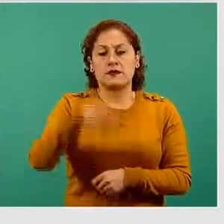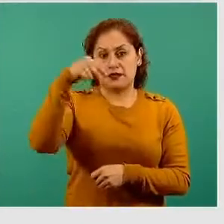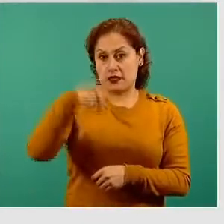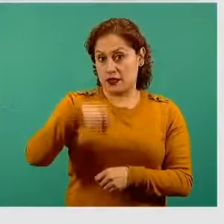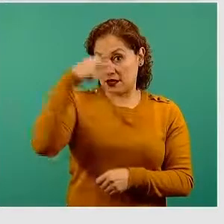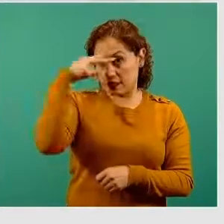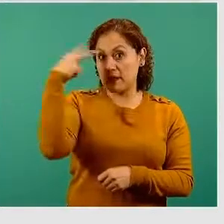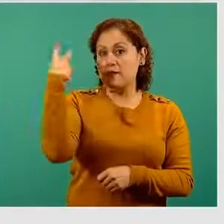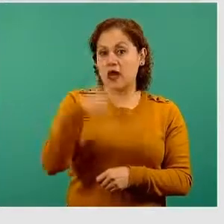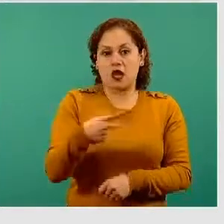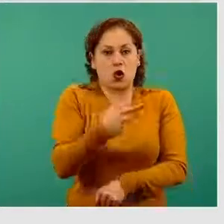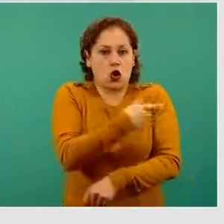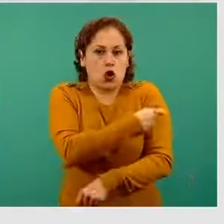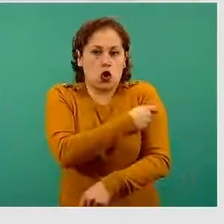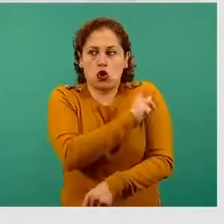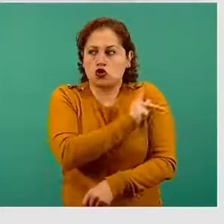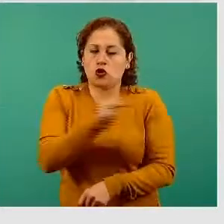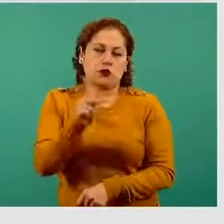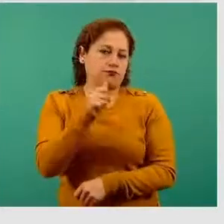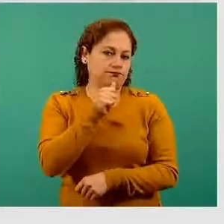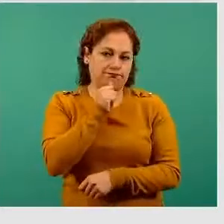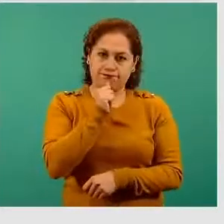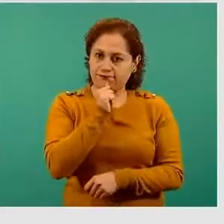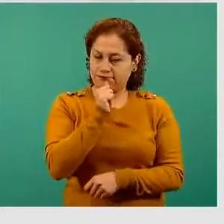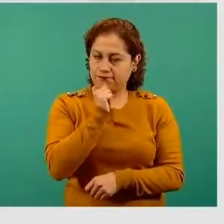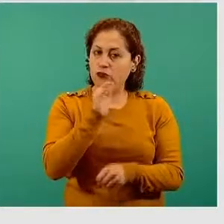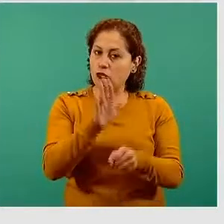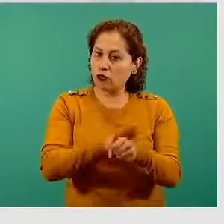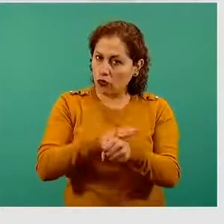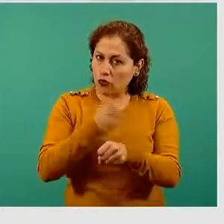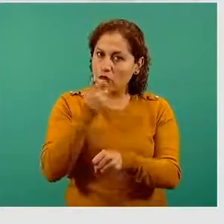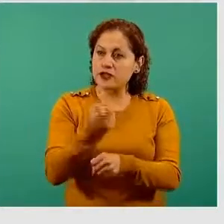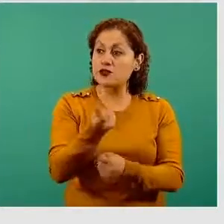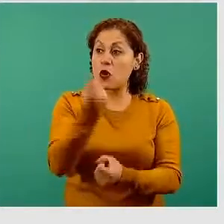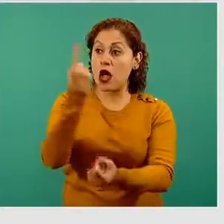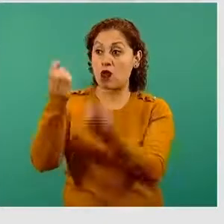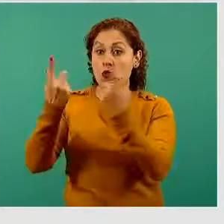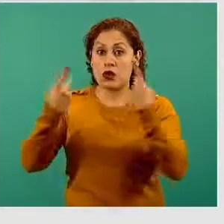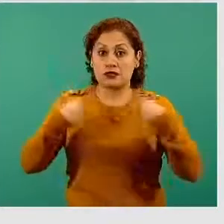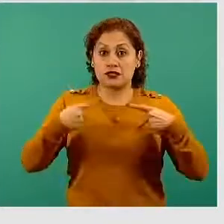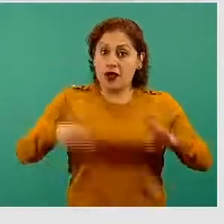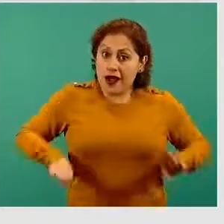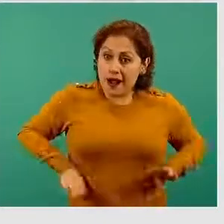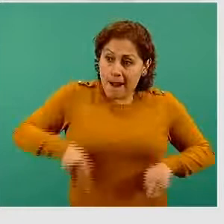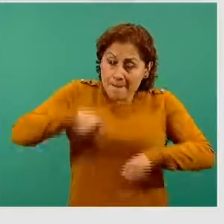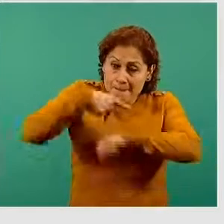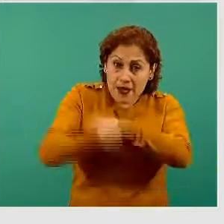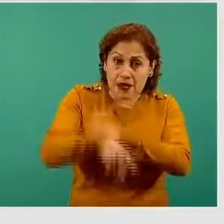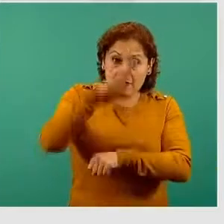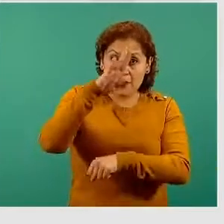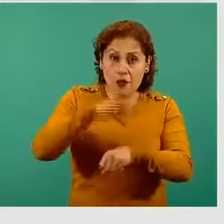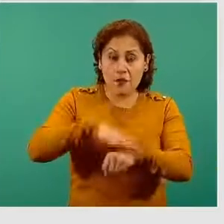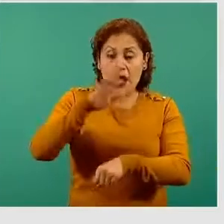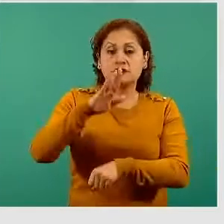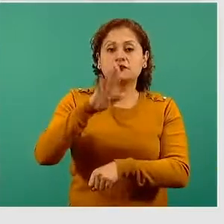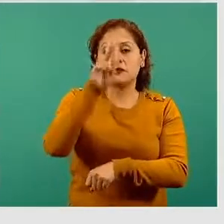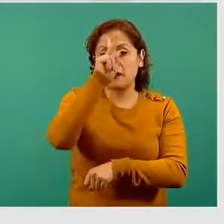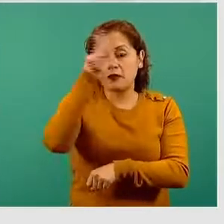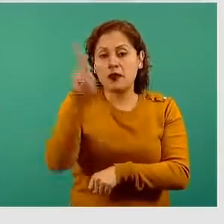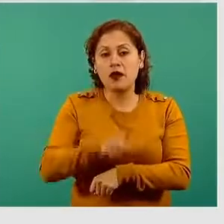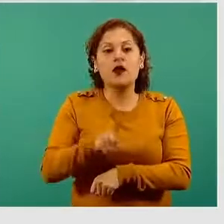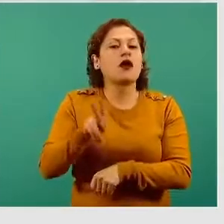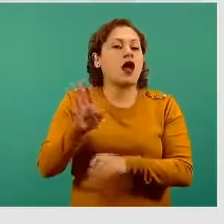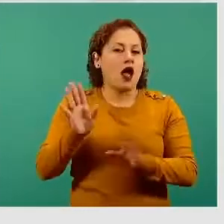enfermar, pues son niveles de riesgo que rápidamente pueden incrementarse precisamente si no se cumplen, si no se llevan a cabo